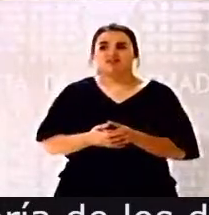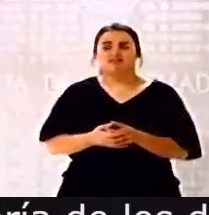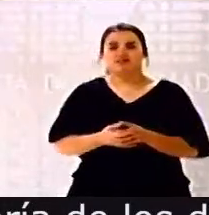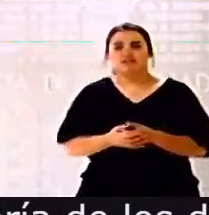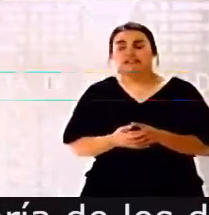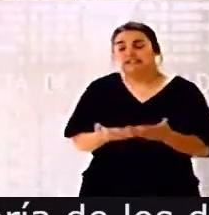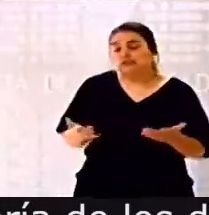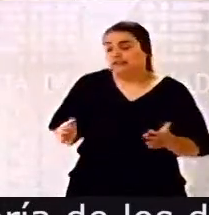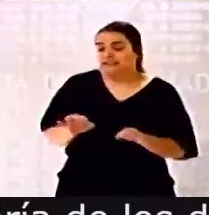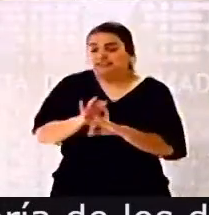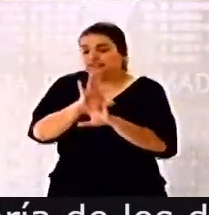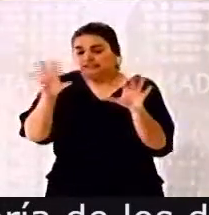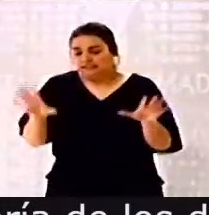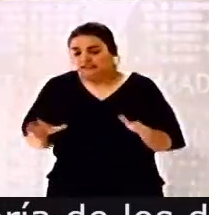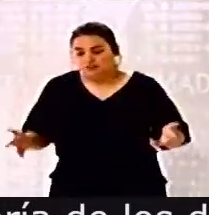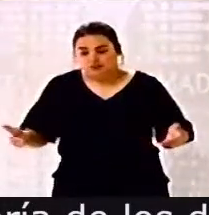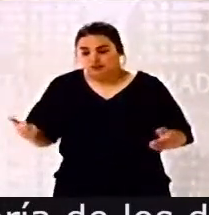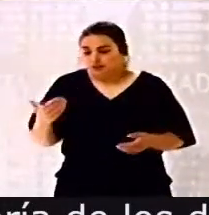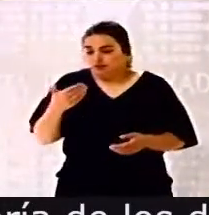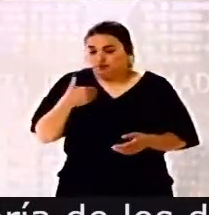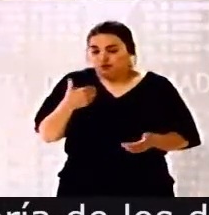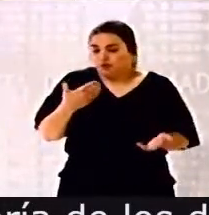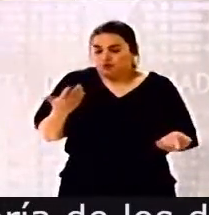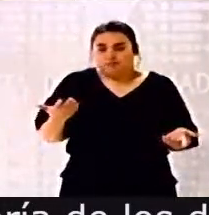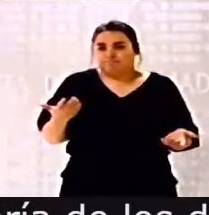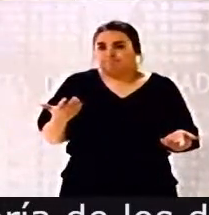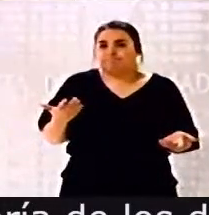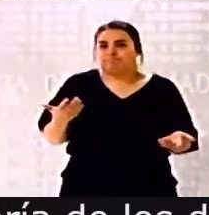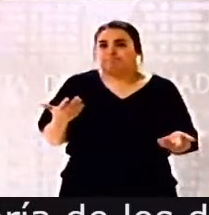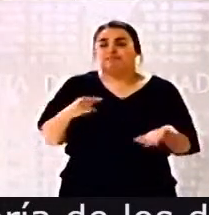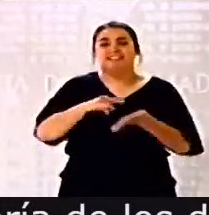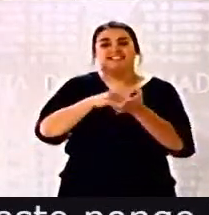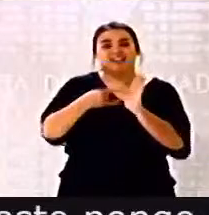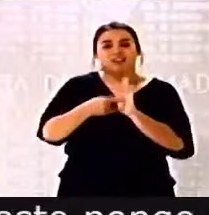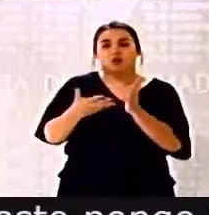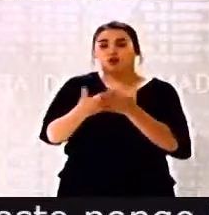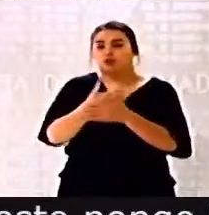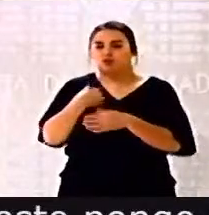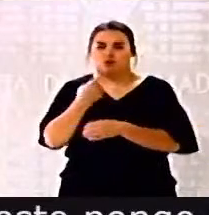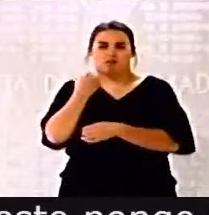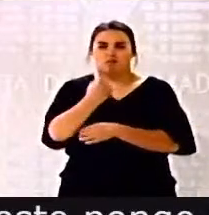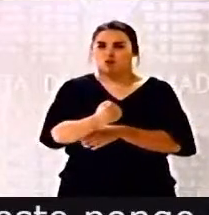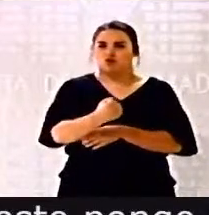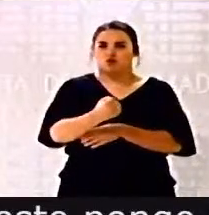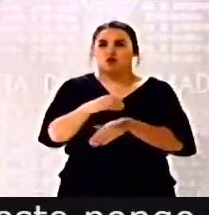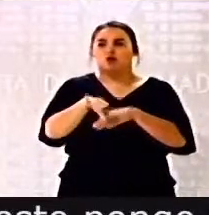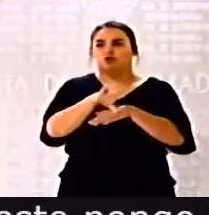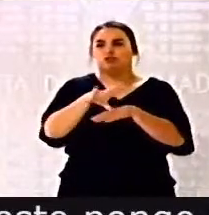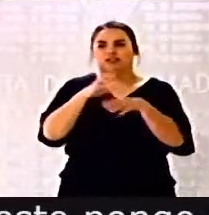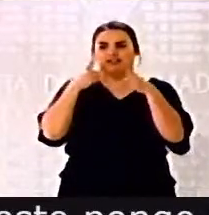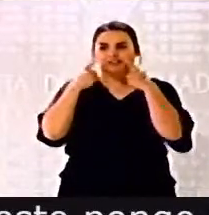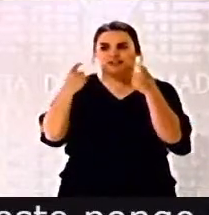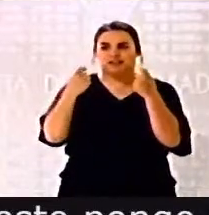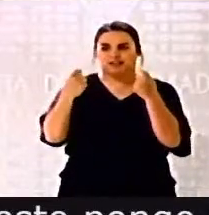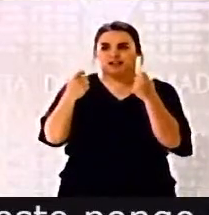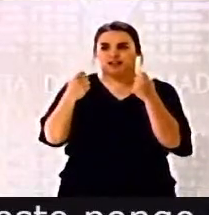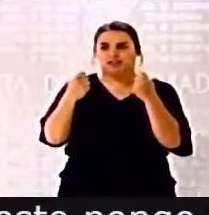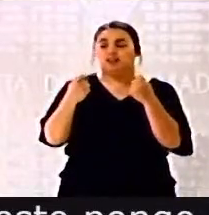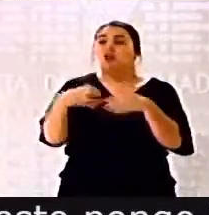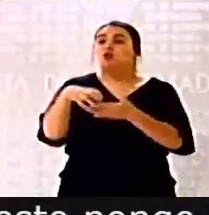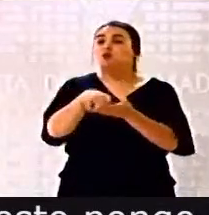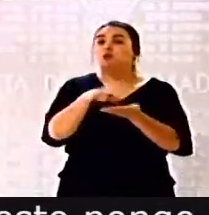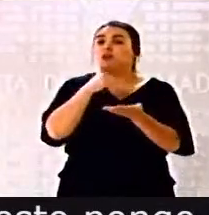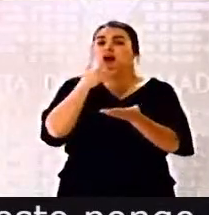Y, por supuesto, yo pongo la mano en el fuego por los técnicos que trabajan en la Consejería de Sanidad, que ante la más mínima